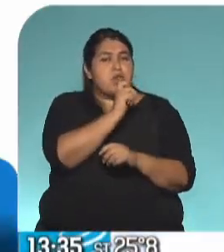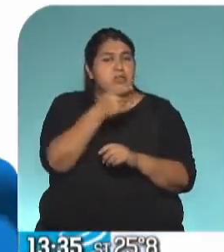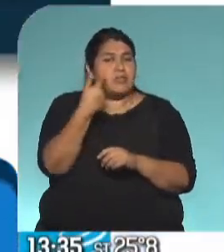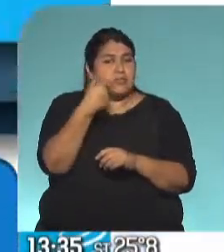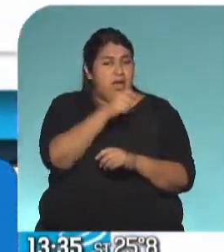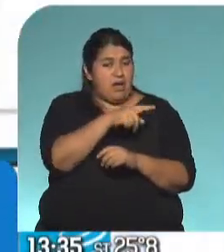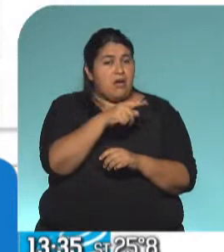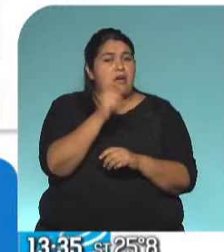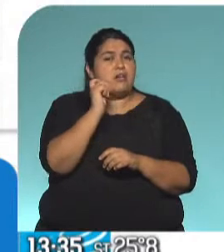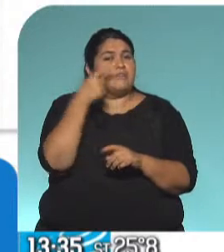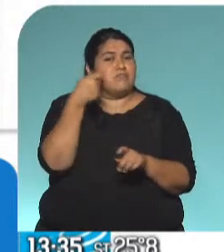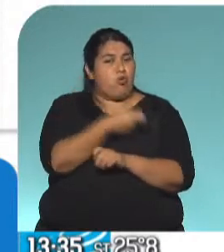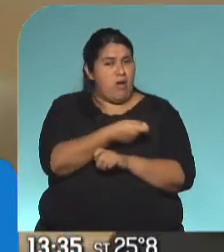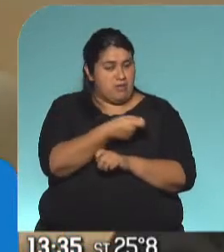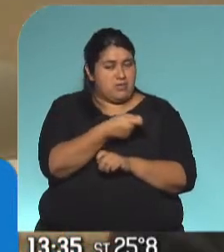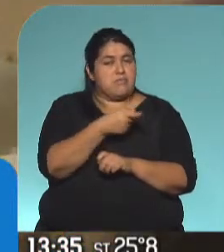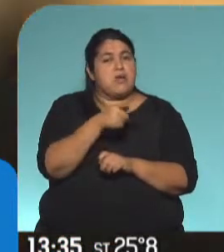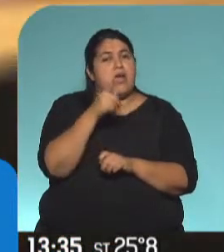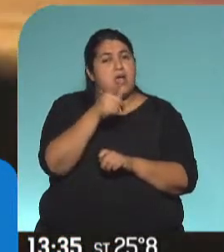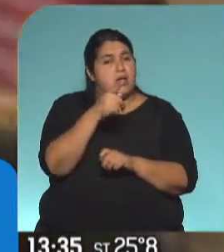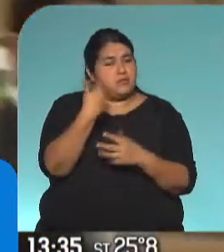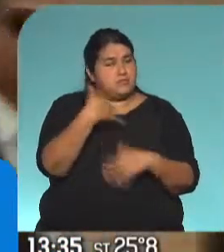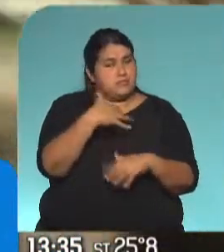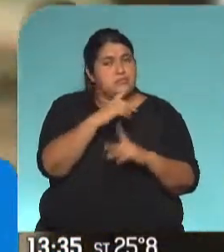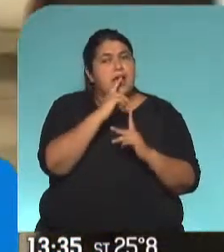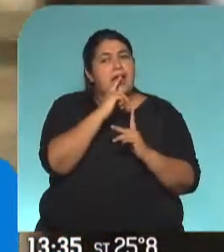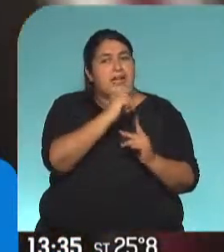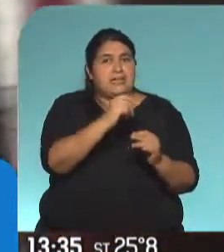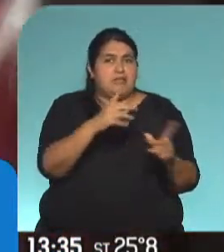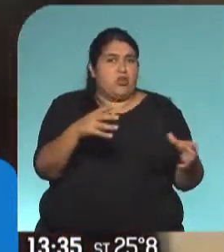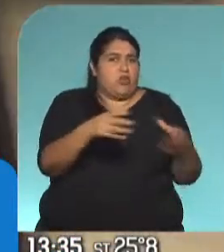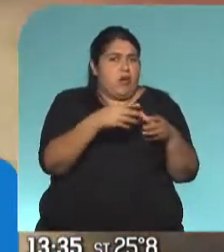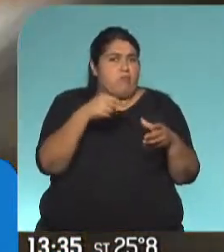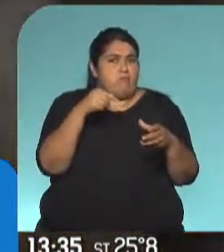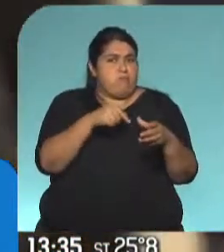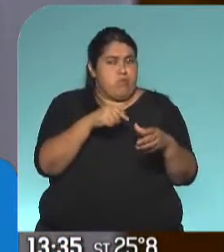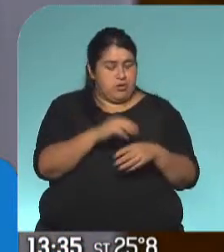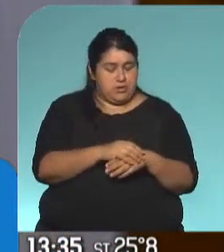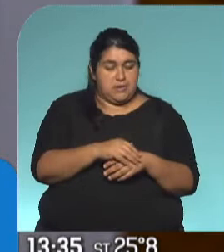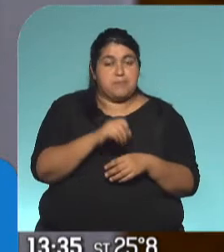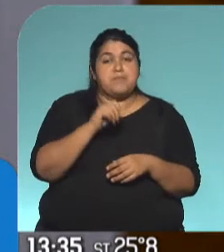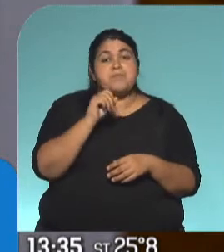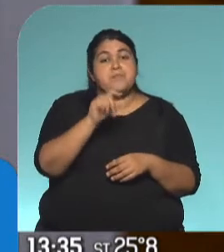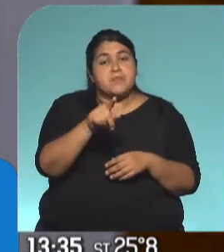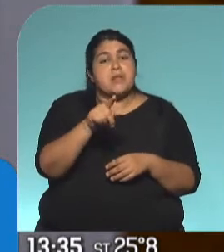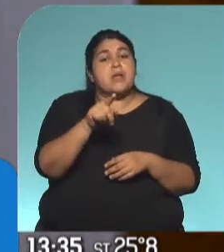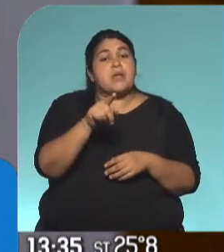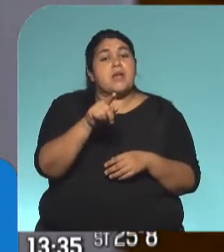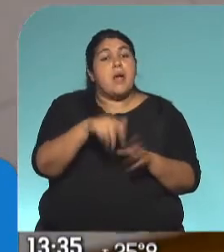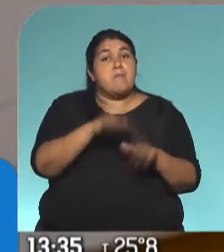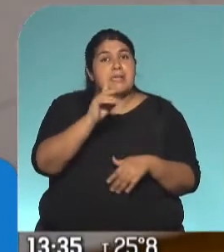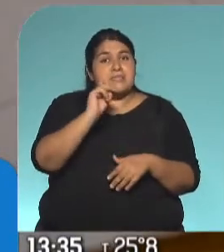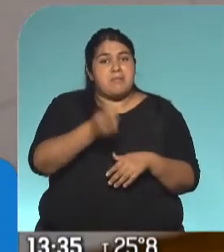Washington Post, un férreo crítico de la monarquía. El reporte es demoledor para las aspiraciones políticas de bin Salman